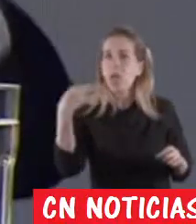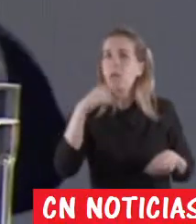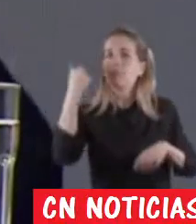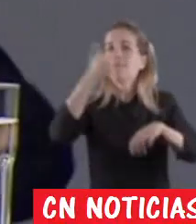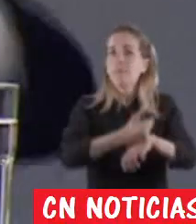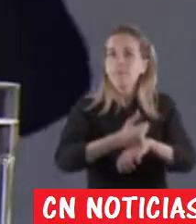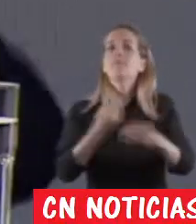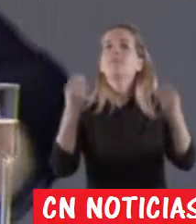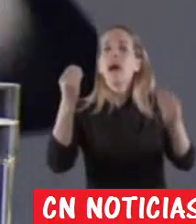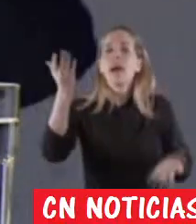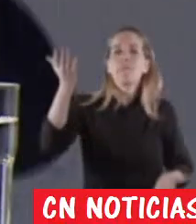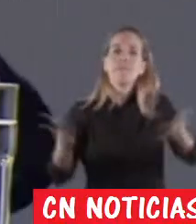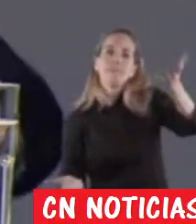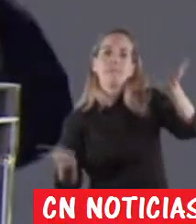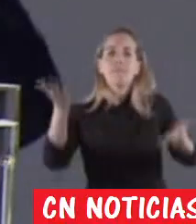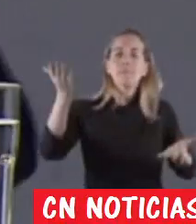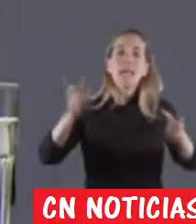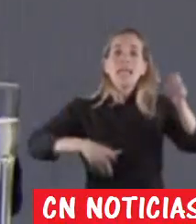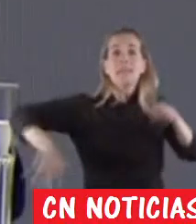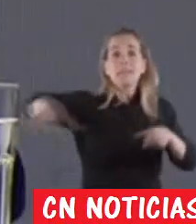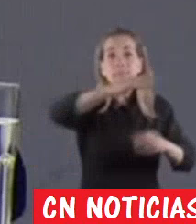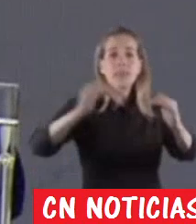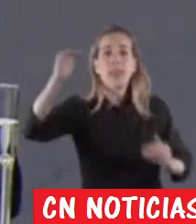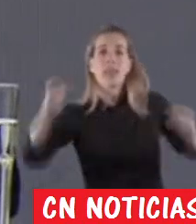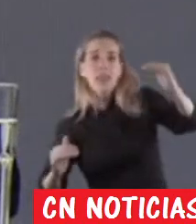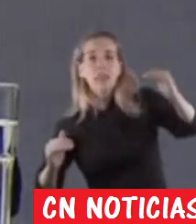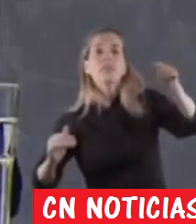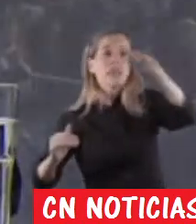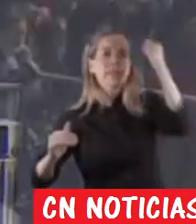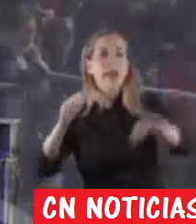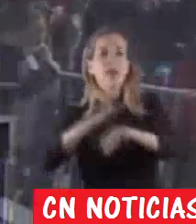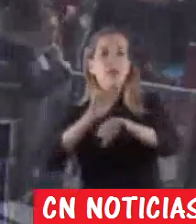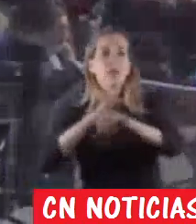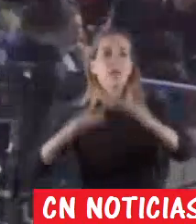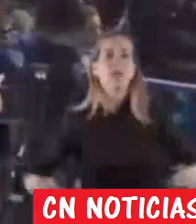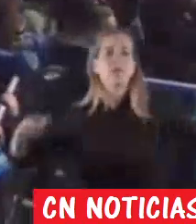poner equilibrio allá donde el desequilibrio se pierde.